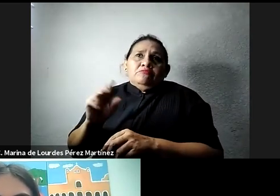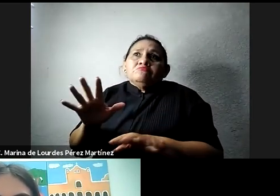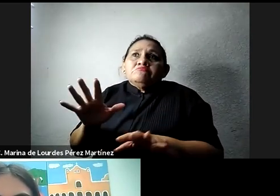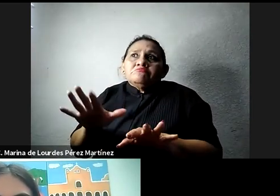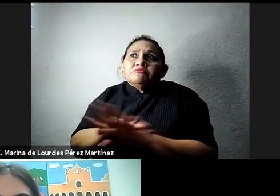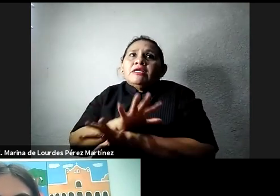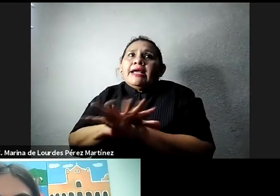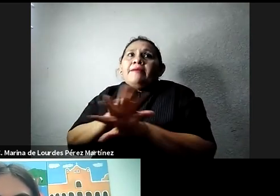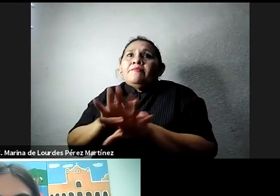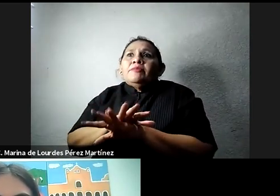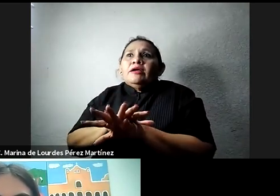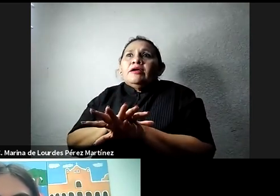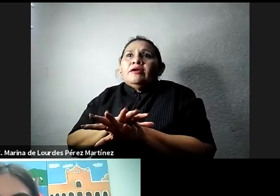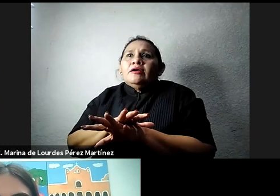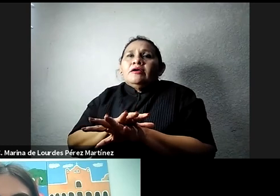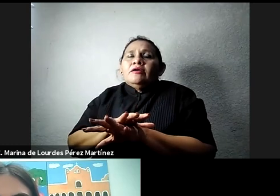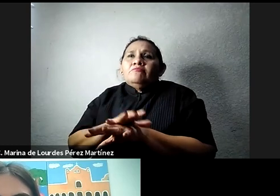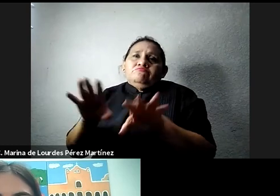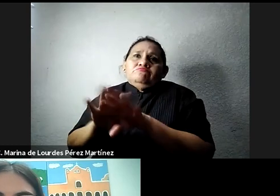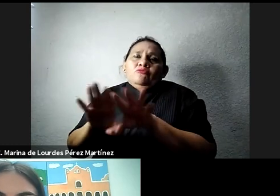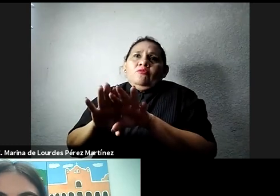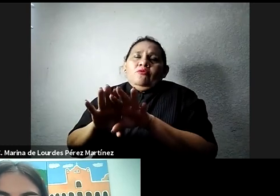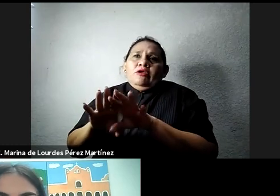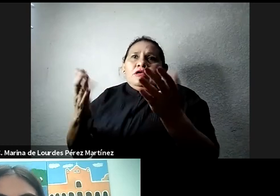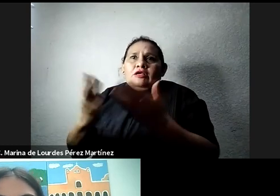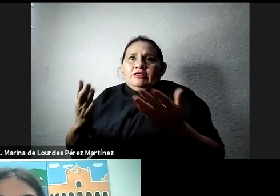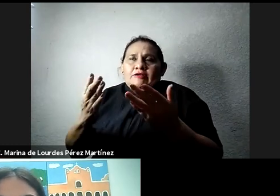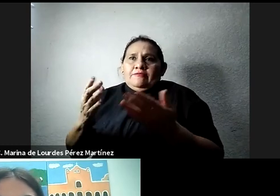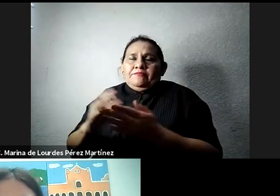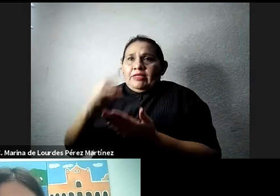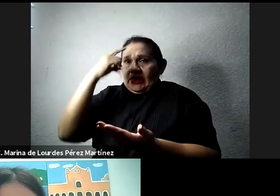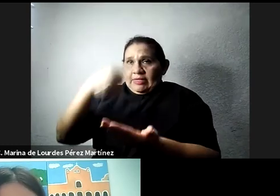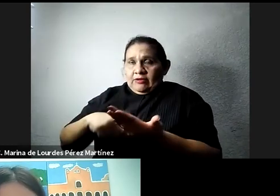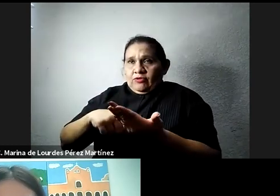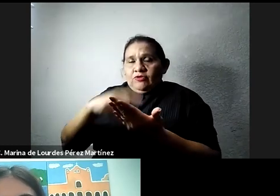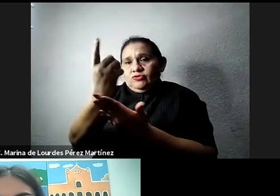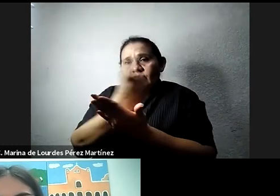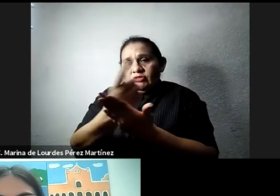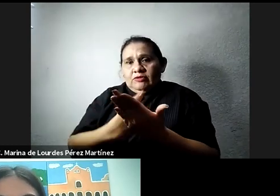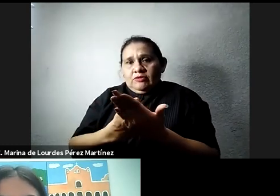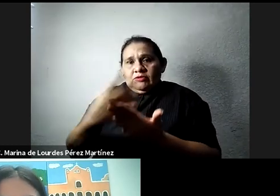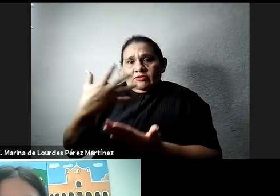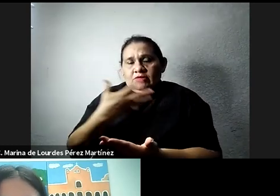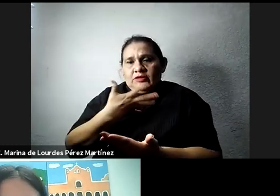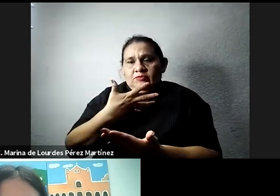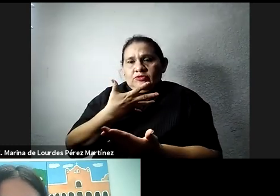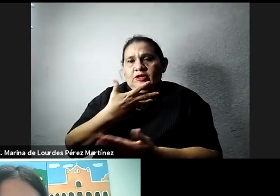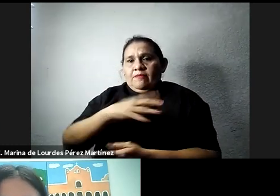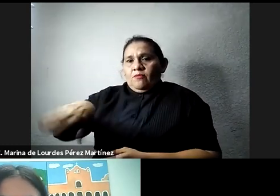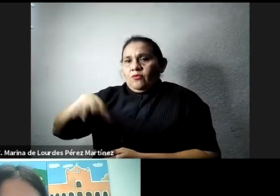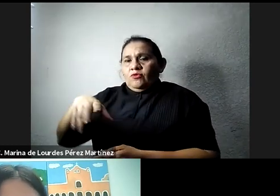manera en que hay que moverse. Entonces sí, creo que los diseñadores tenemos que buscar